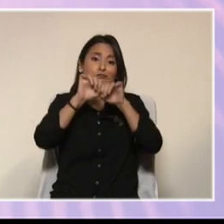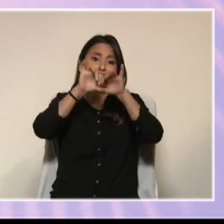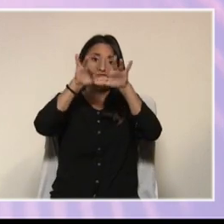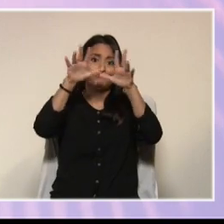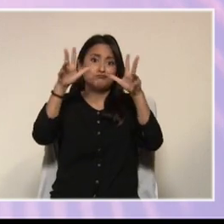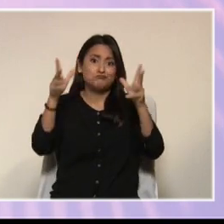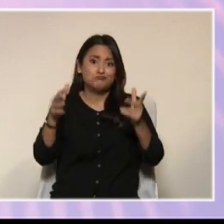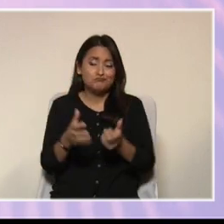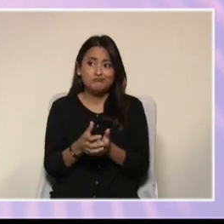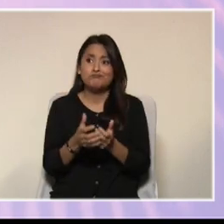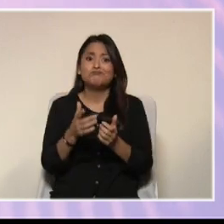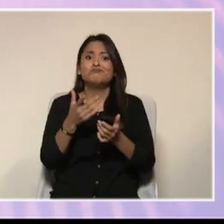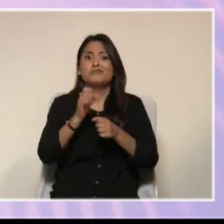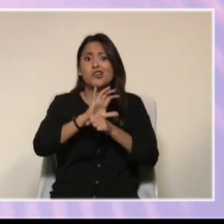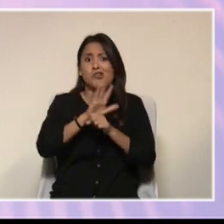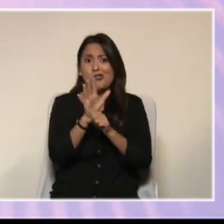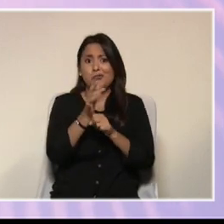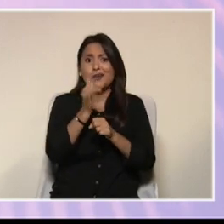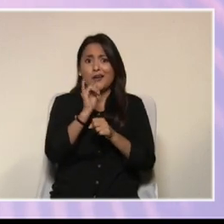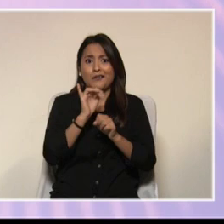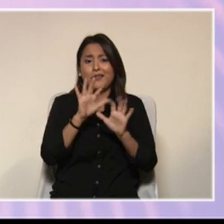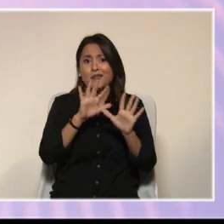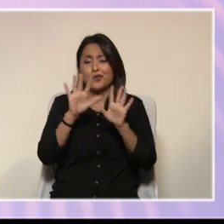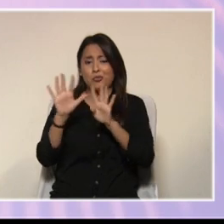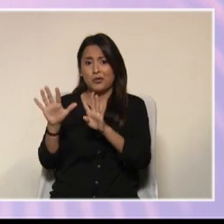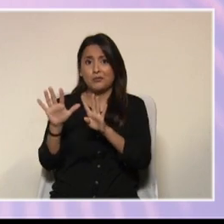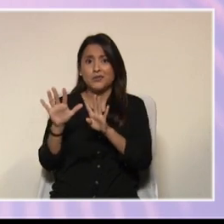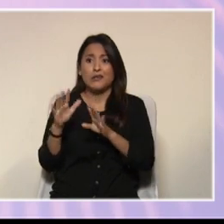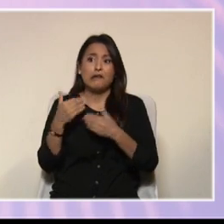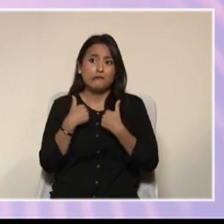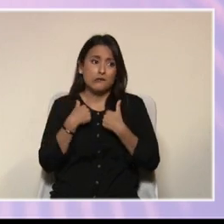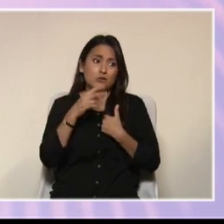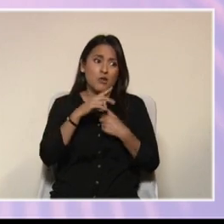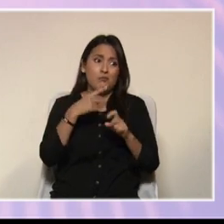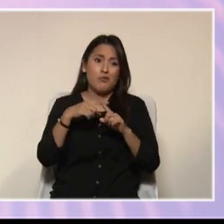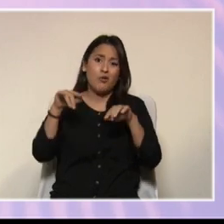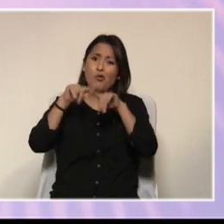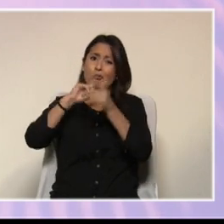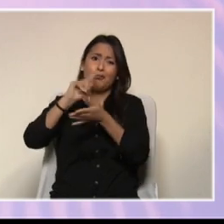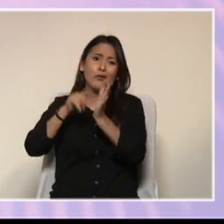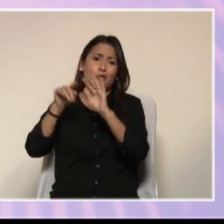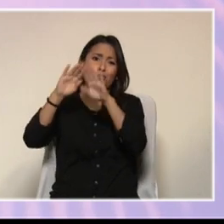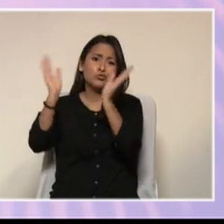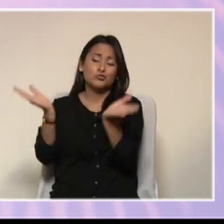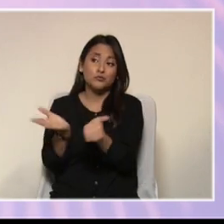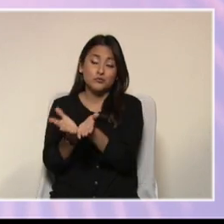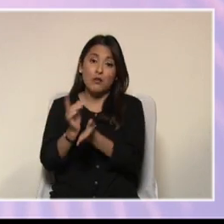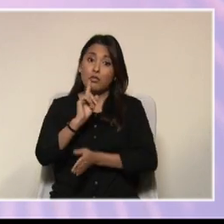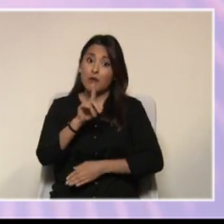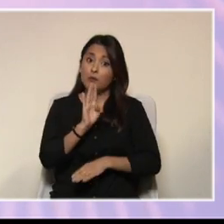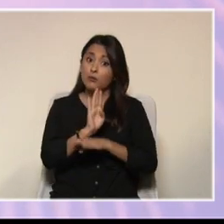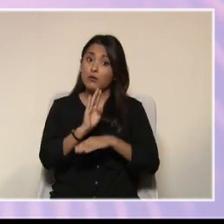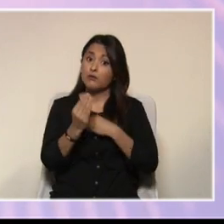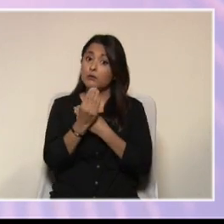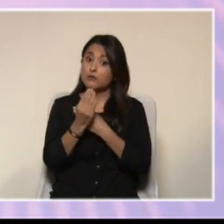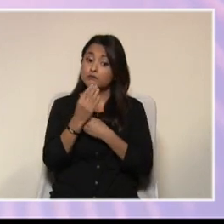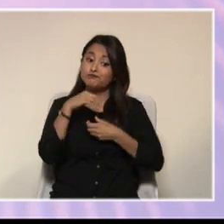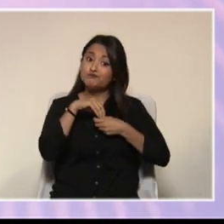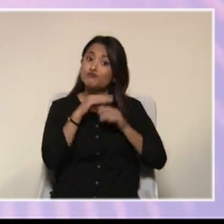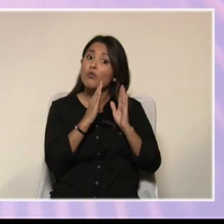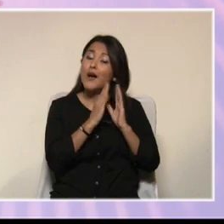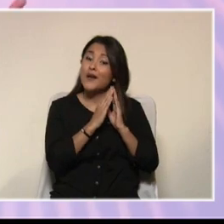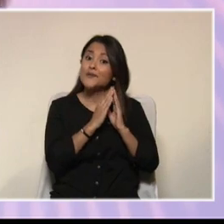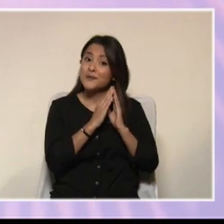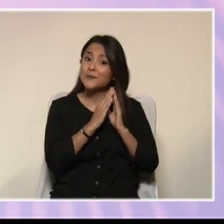COVID-19 que tanto nos ha afectado y no solo a nosotros, sino al mundo entero. a cuidarse y a protegerse en